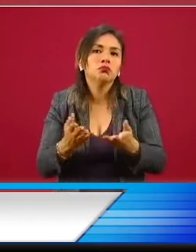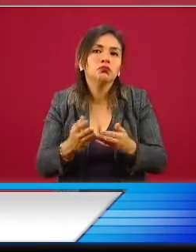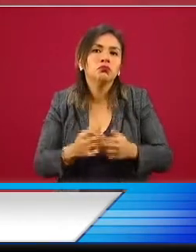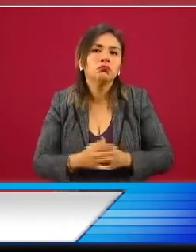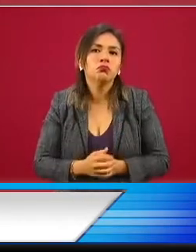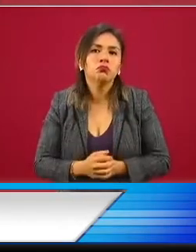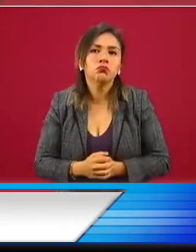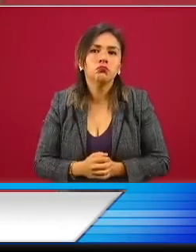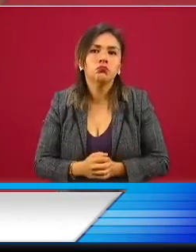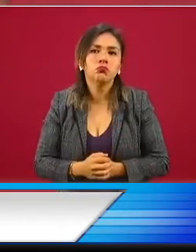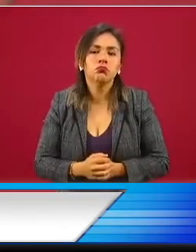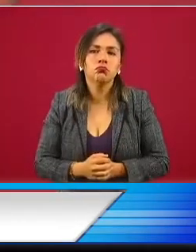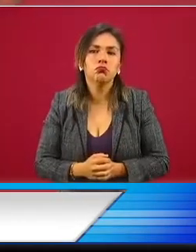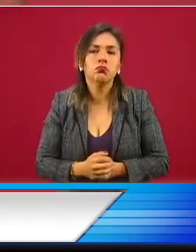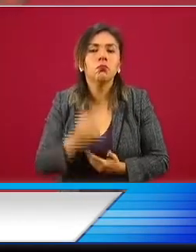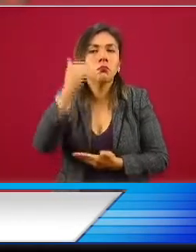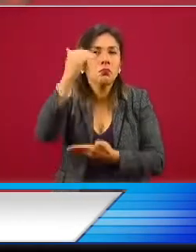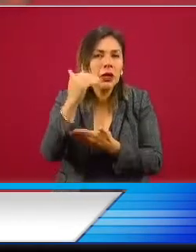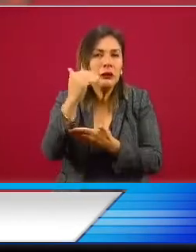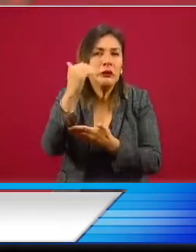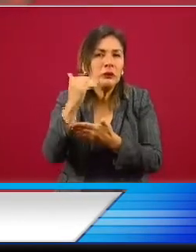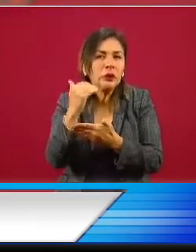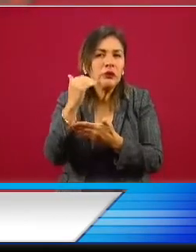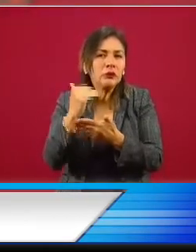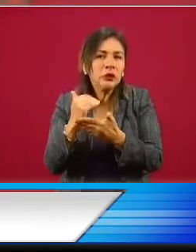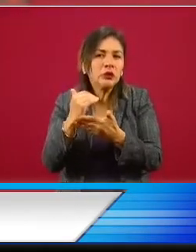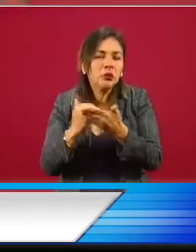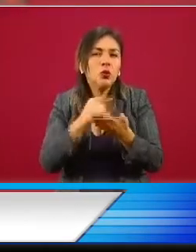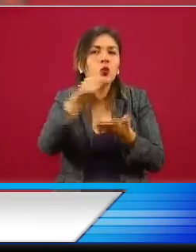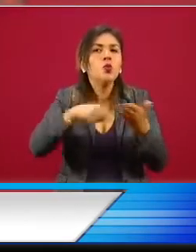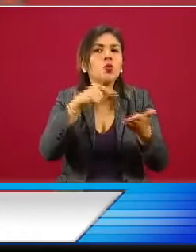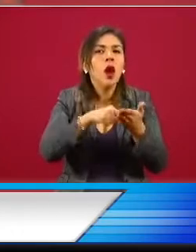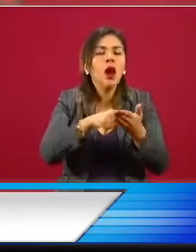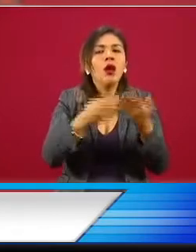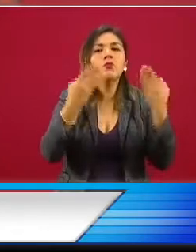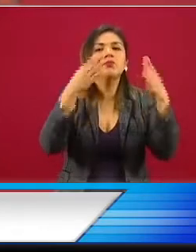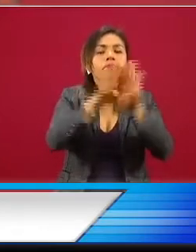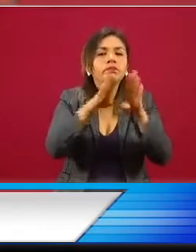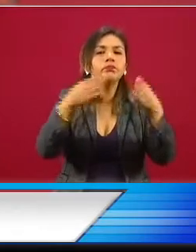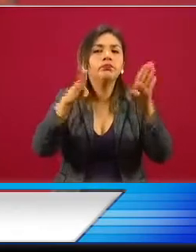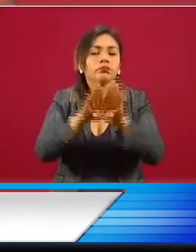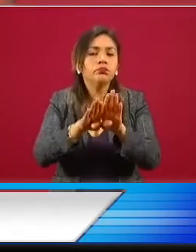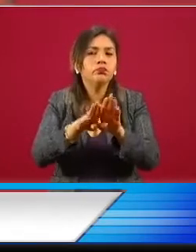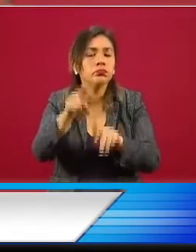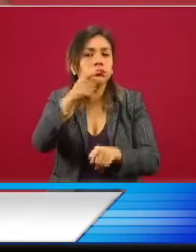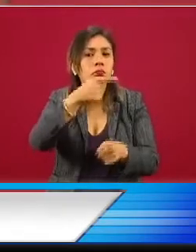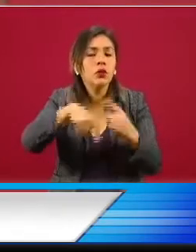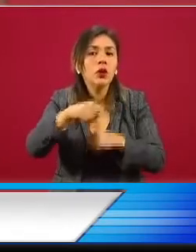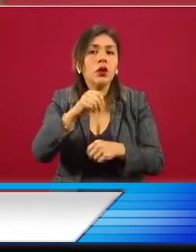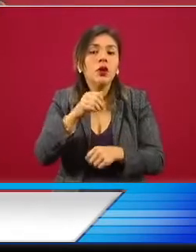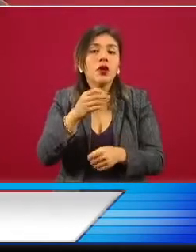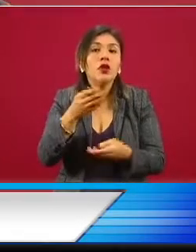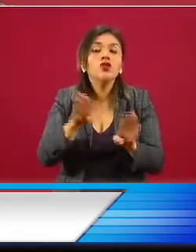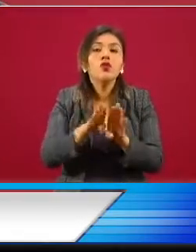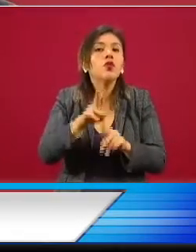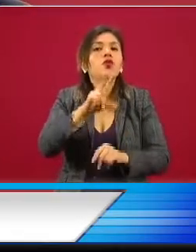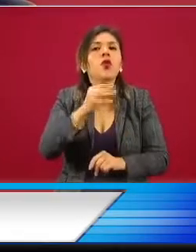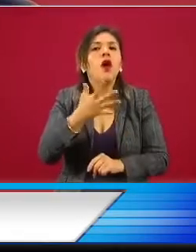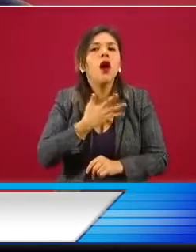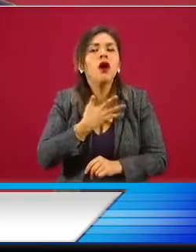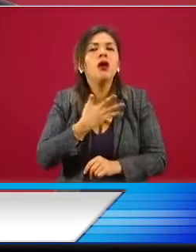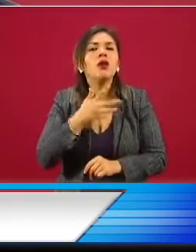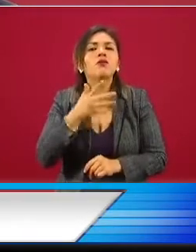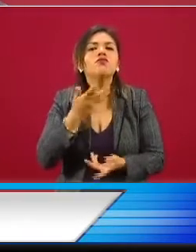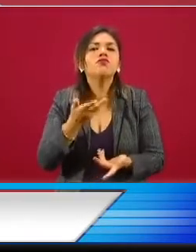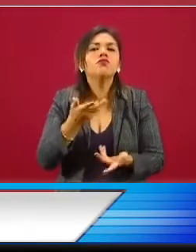voceros para desinformar a la gente. Menciona que es algo normal. Y hablando de conservadores y políticos corruptos, informa que a las